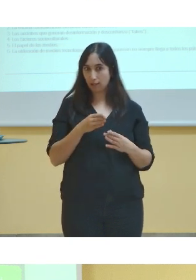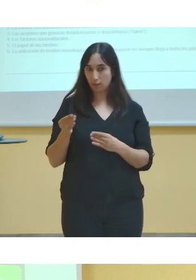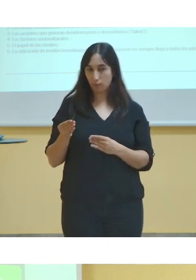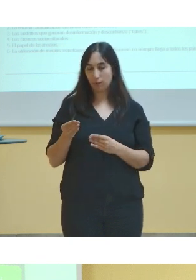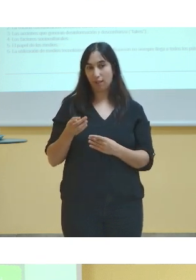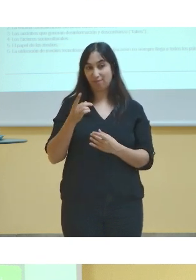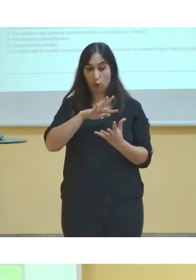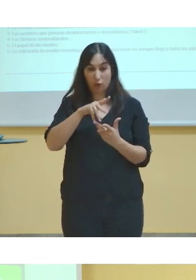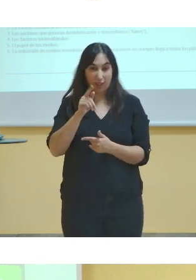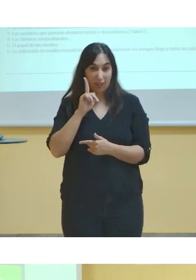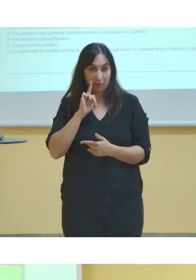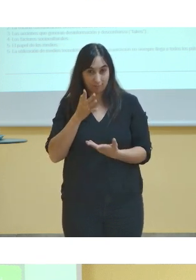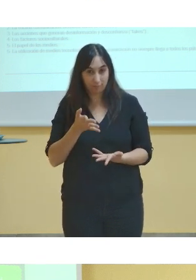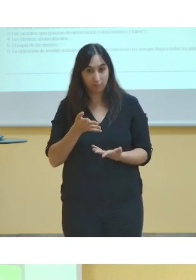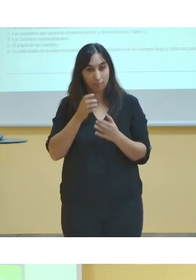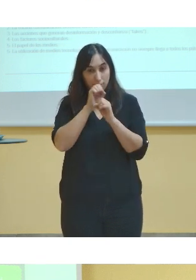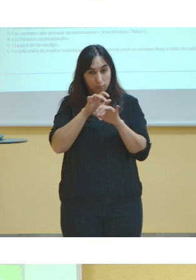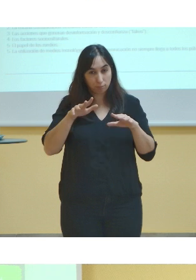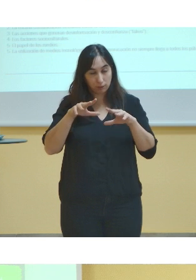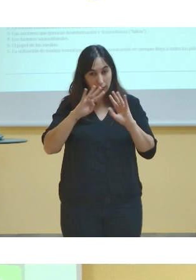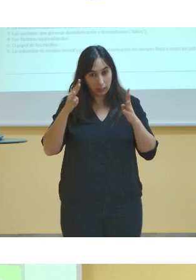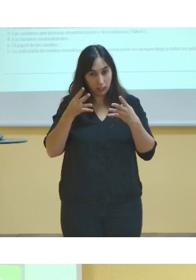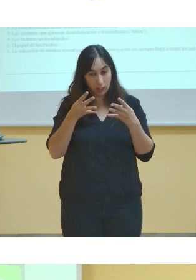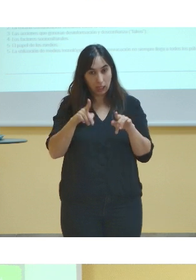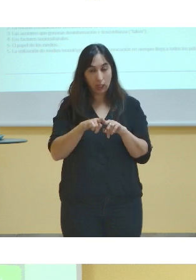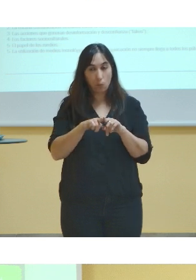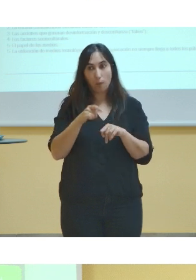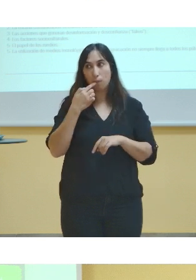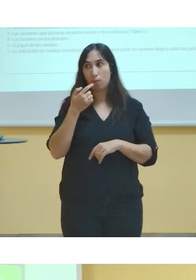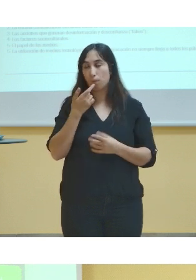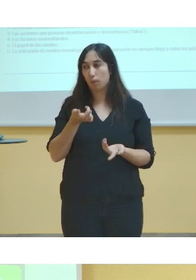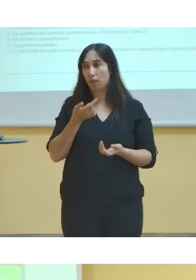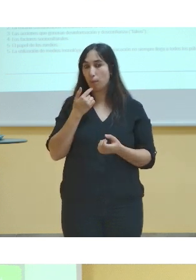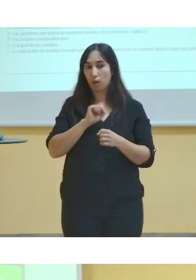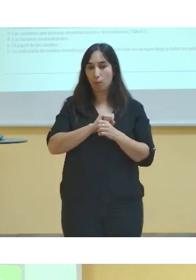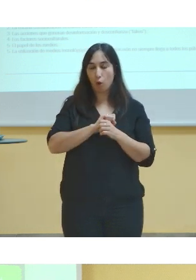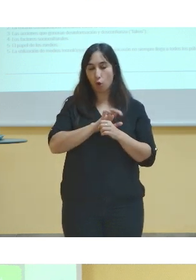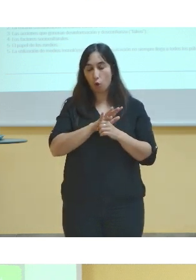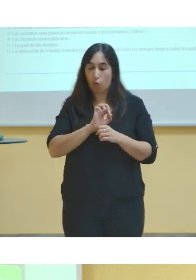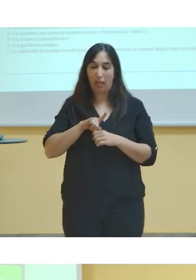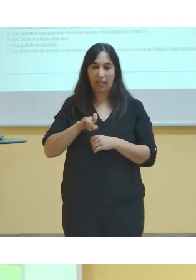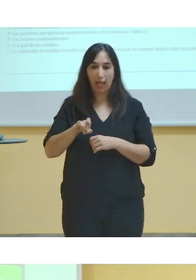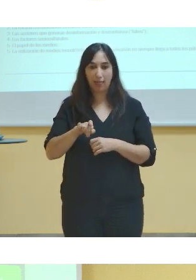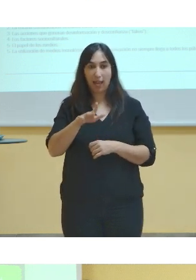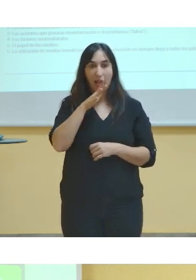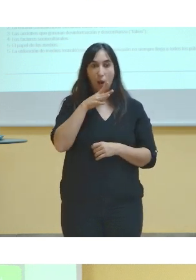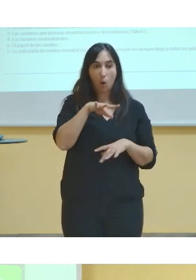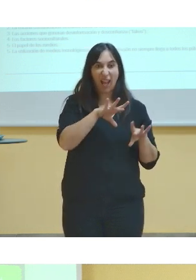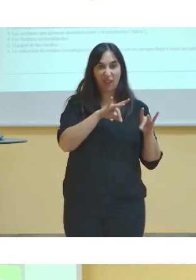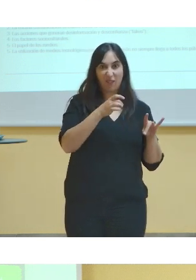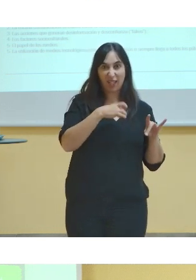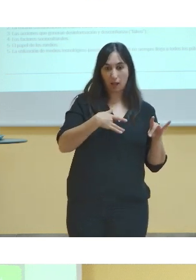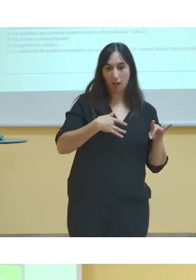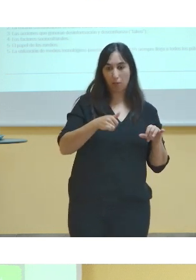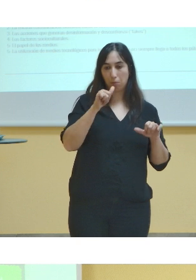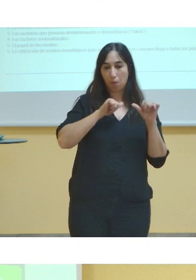estas noticias falsas que se divulgan por internet, ¿no? Como que el COVID o el cáncer se cura con agua y bicarbonato, pues todas estas cosas